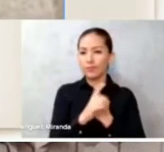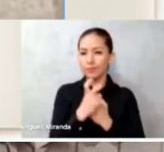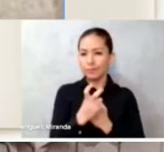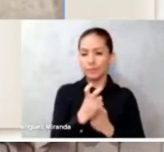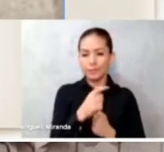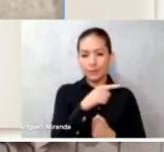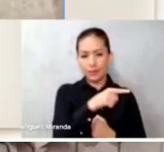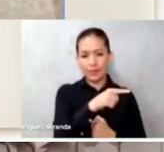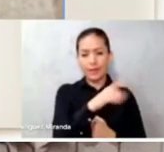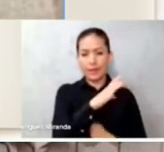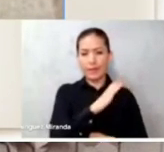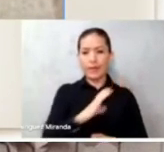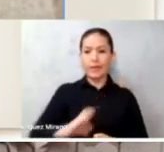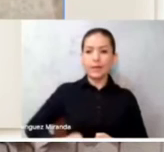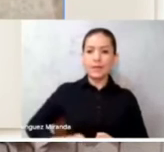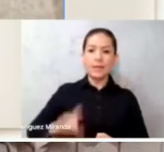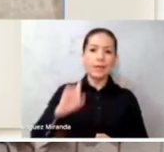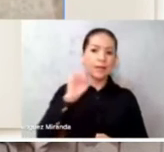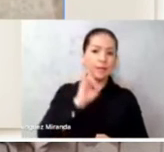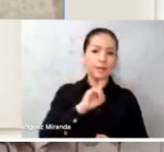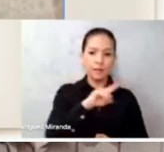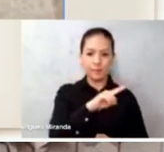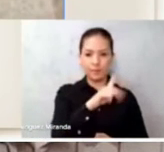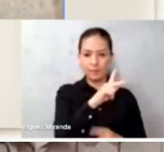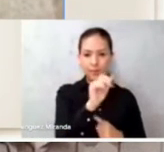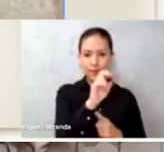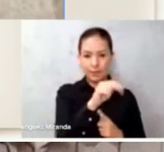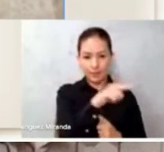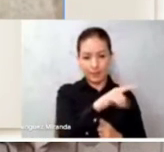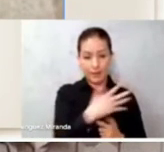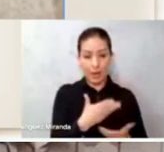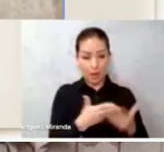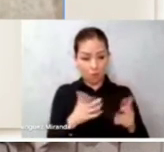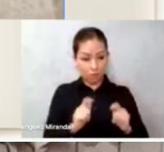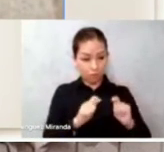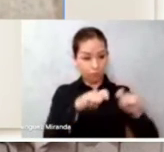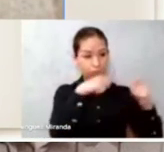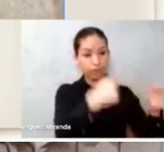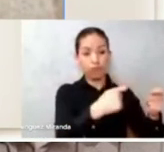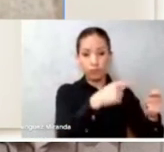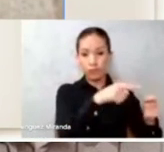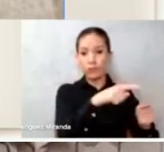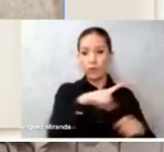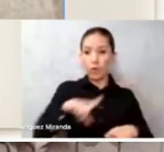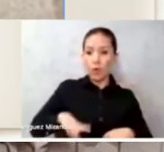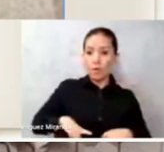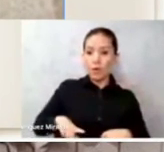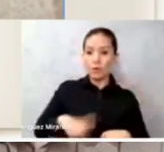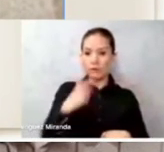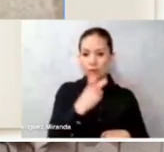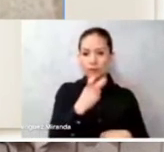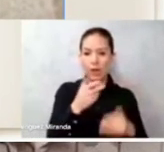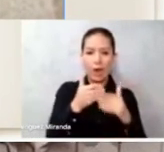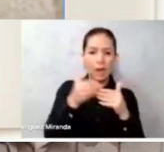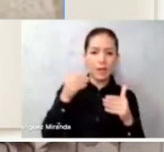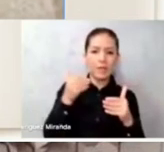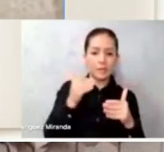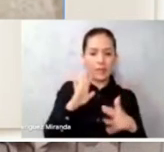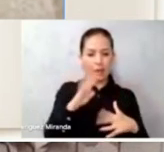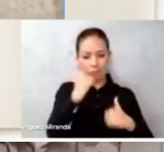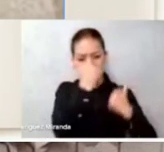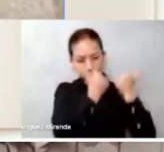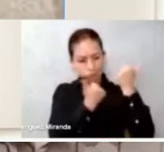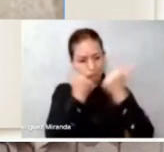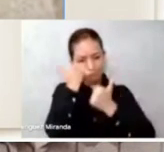hoy candidata ganadora respecto a la toma de protesta como gobernadora, situación que fue analizada en el recurso de